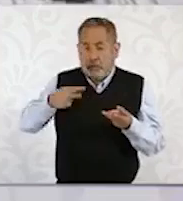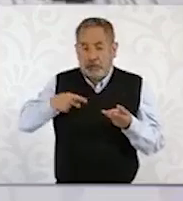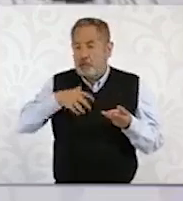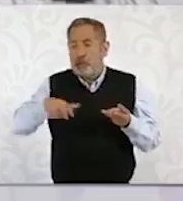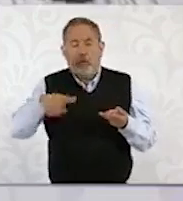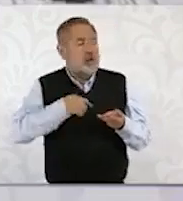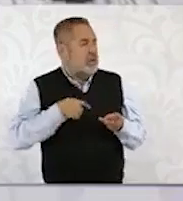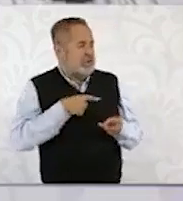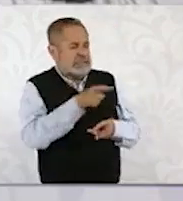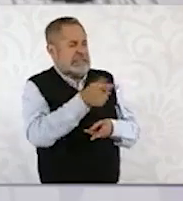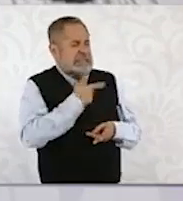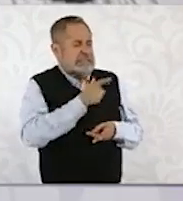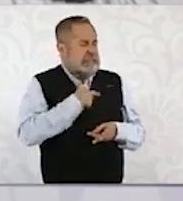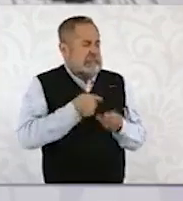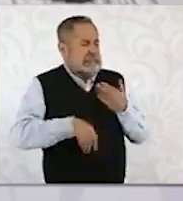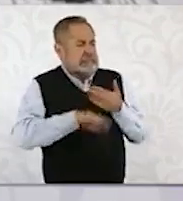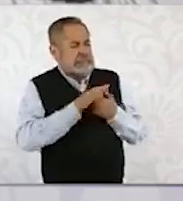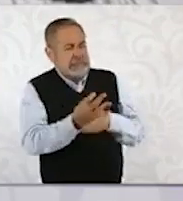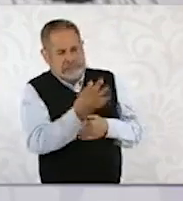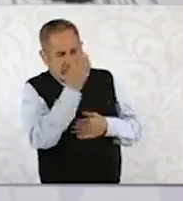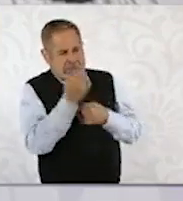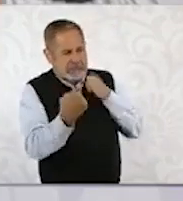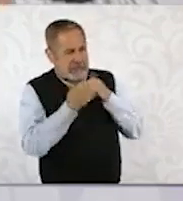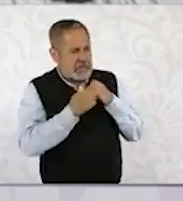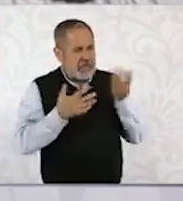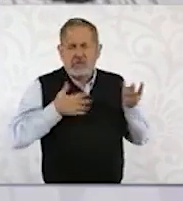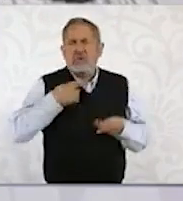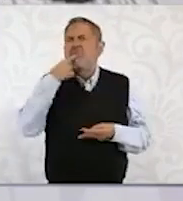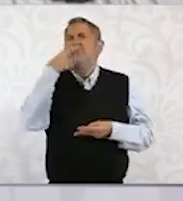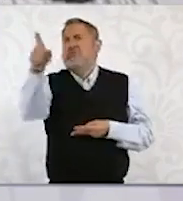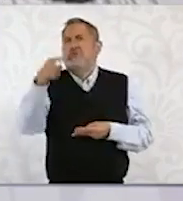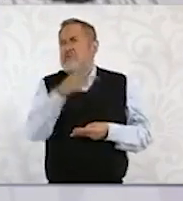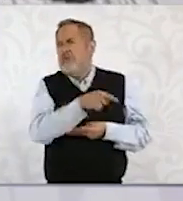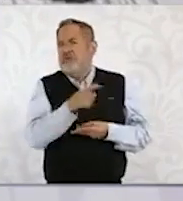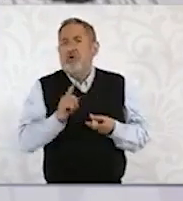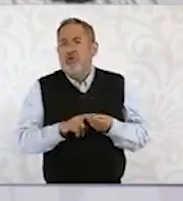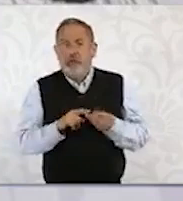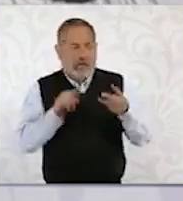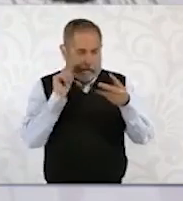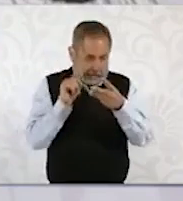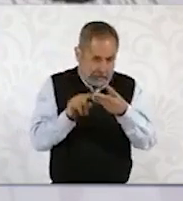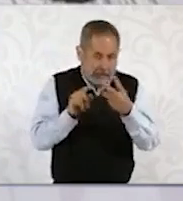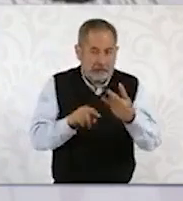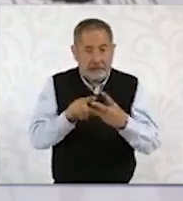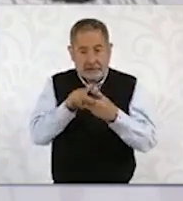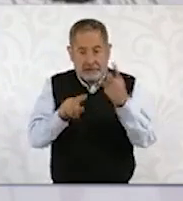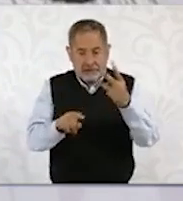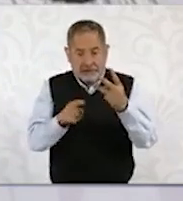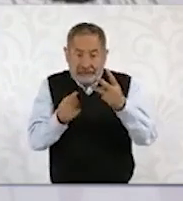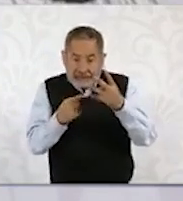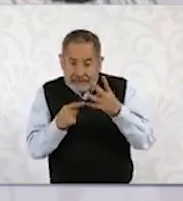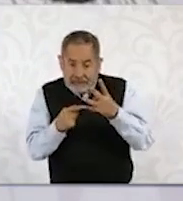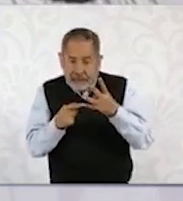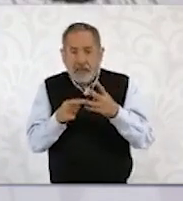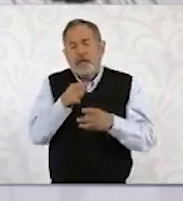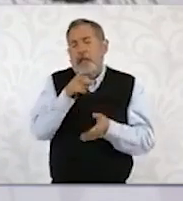Fíjense, ya lo que tú planteas pues ya son los derechos de las y los reporteros